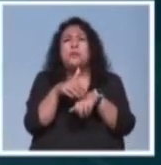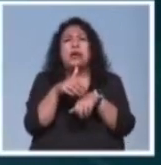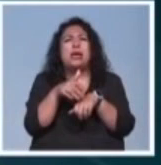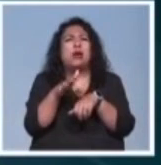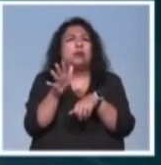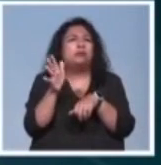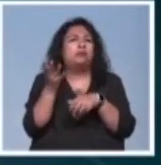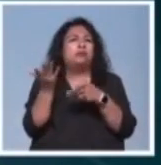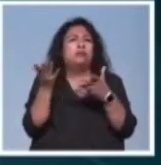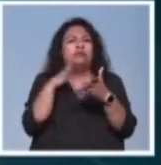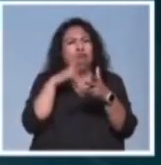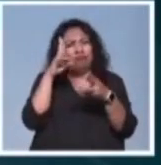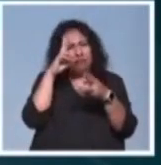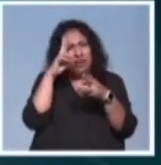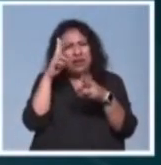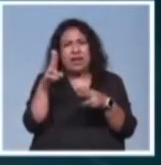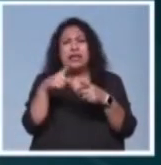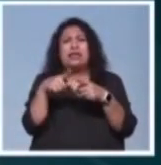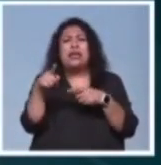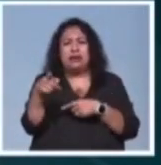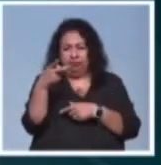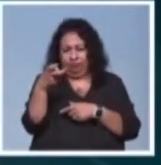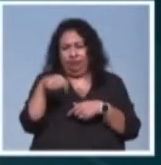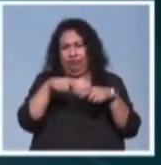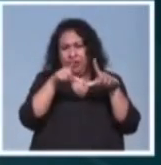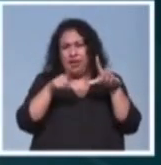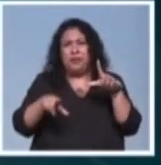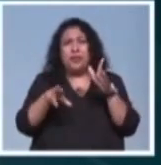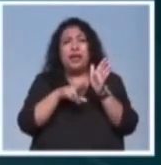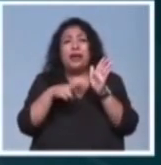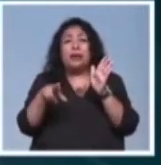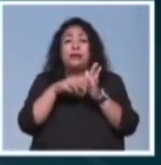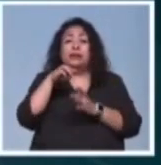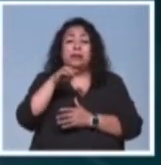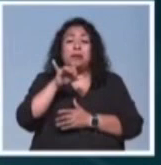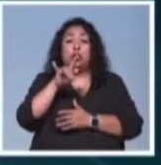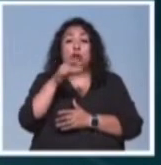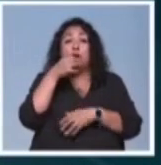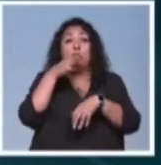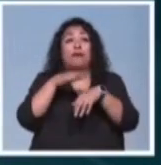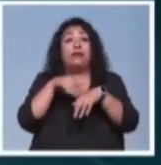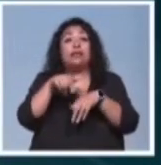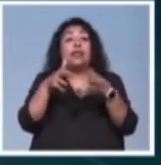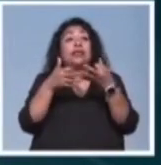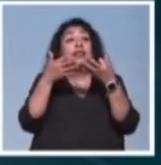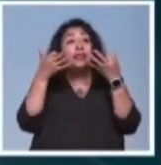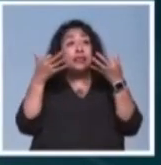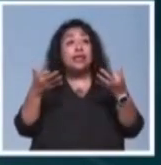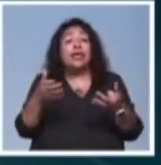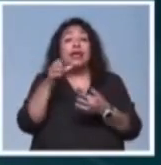donde hace un homenaje precisamente a nuestro país en la revista Minotauro, pues declara que es la